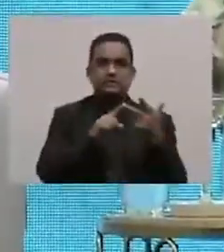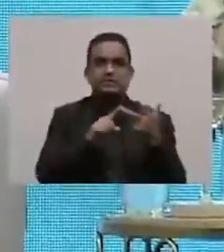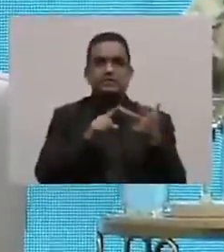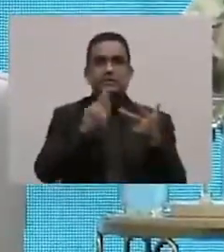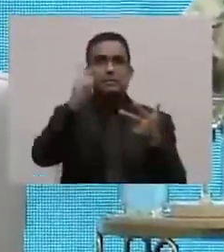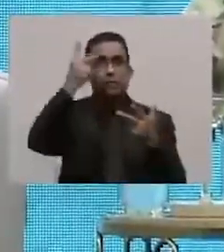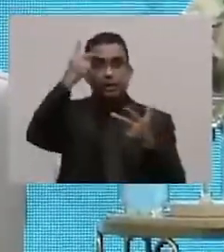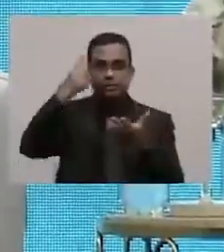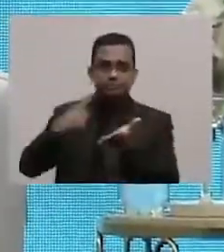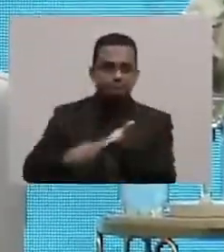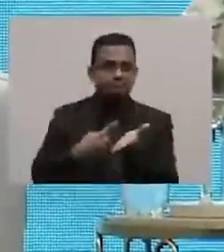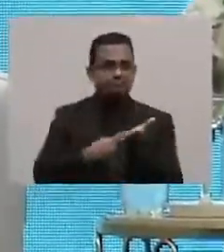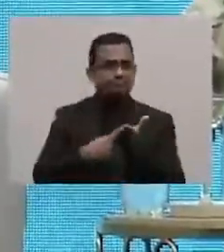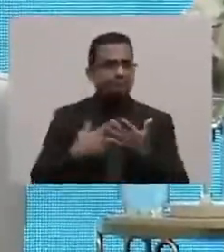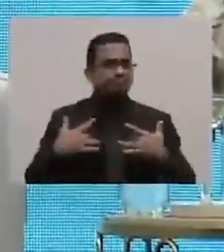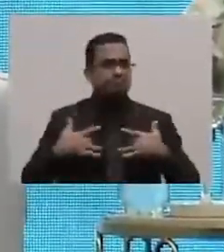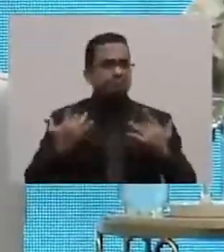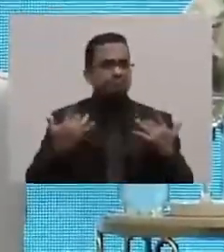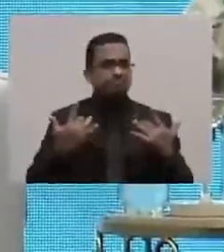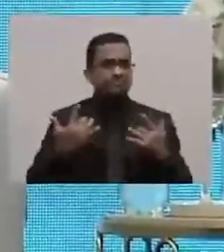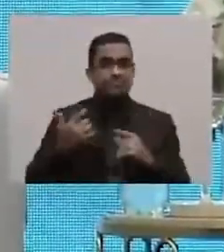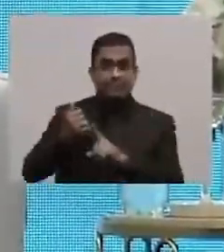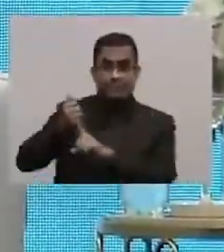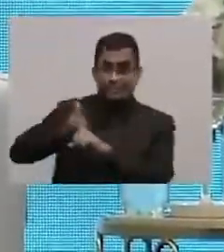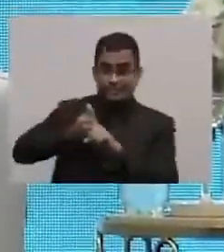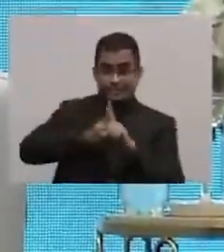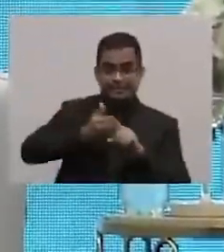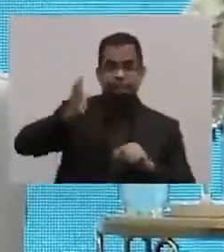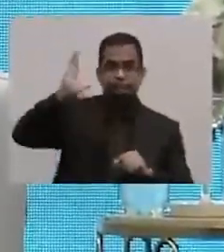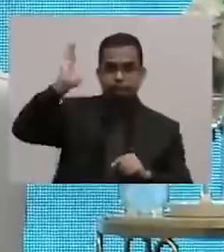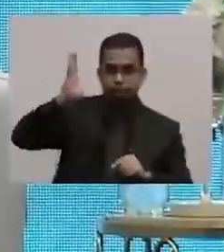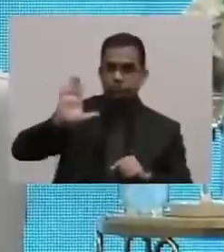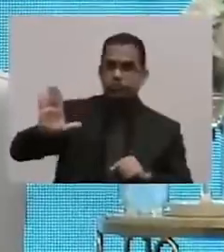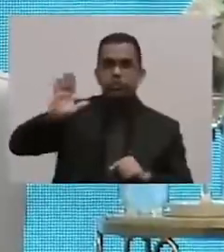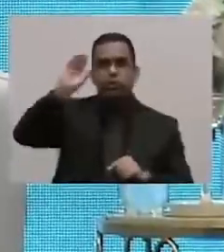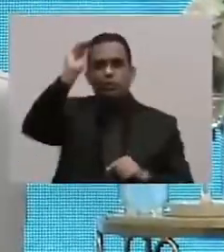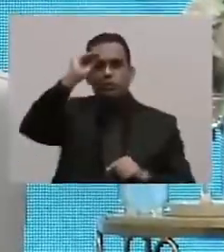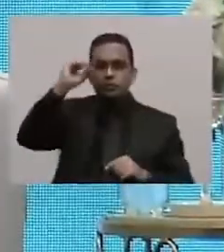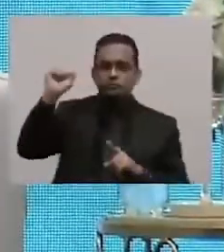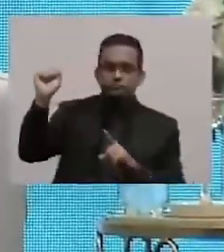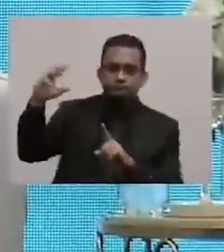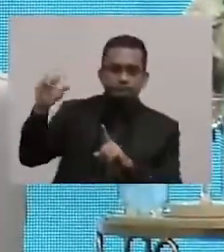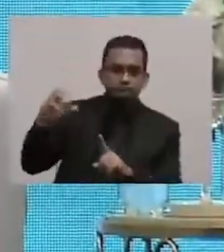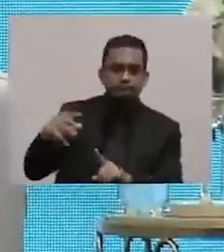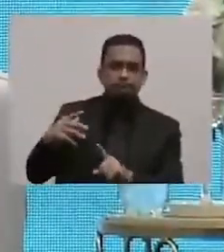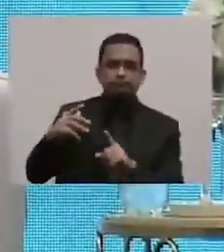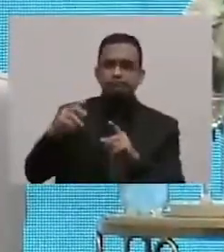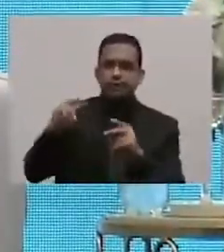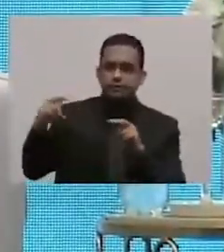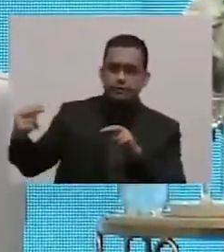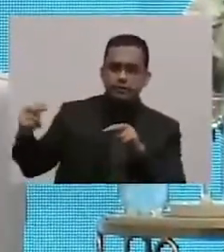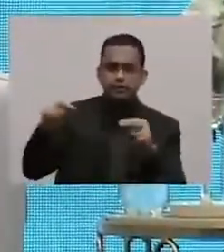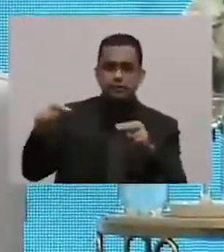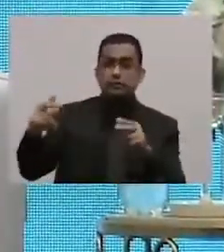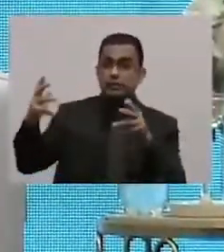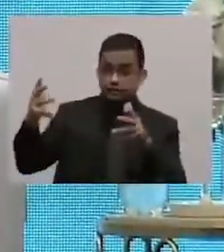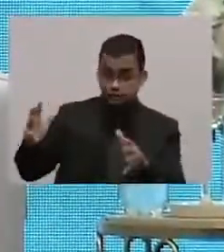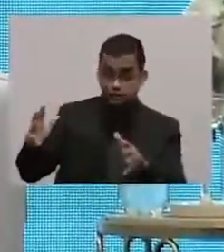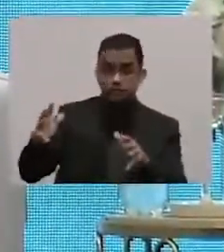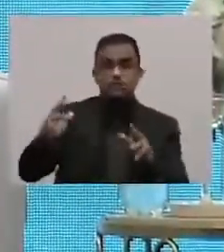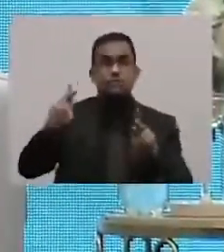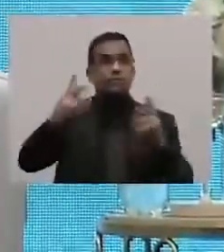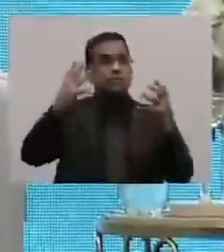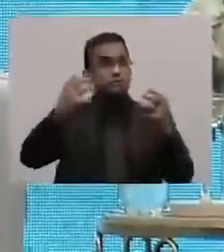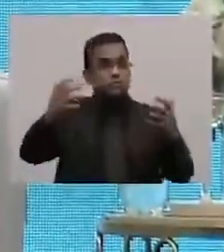inicial donde expondrán su perspectiva sobre este tema y luego la moderación hará algunas